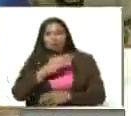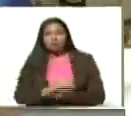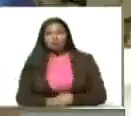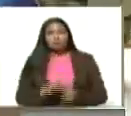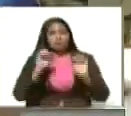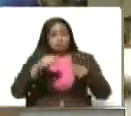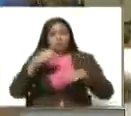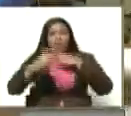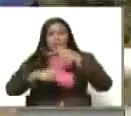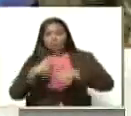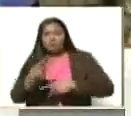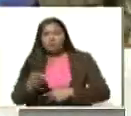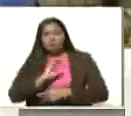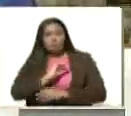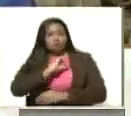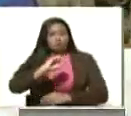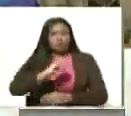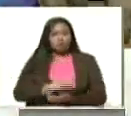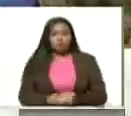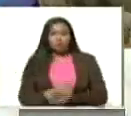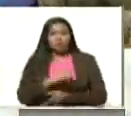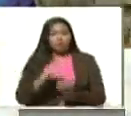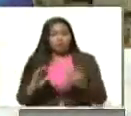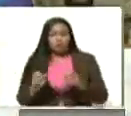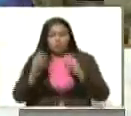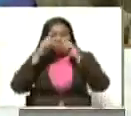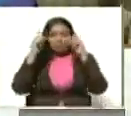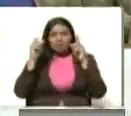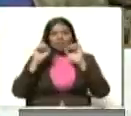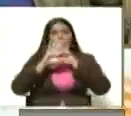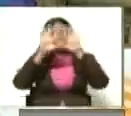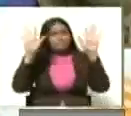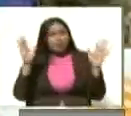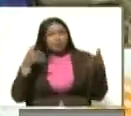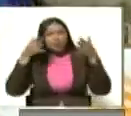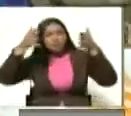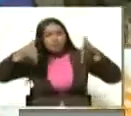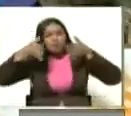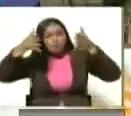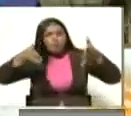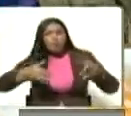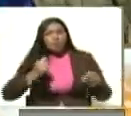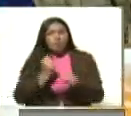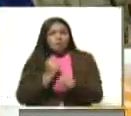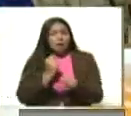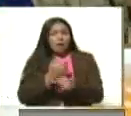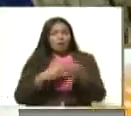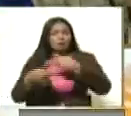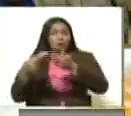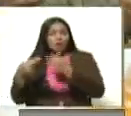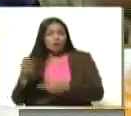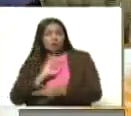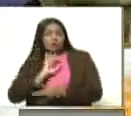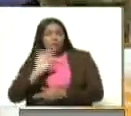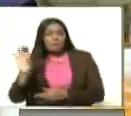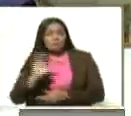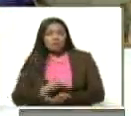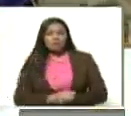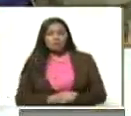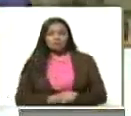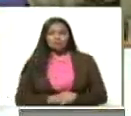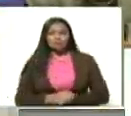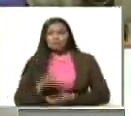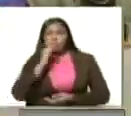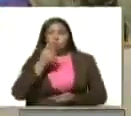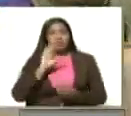productivo que somos. Somos personas que nos levantamos temprano, que luchamos, que nos formamos, que trabajamos y que construimos una patria también. Porque sin patria